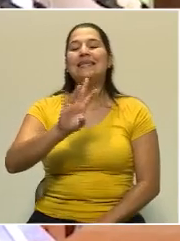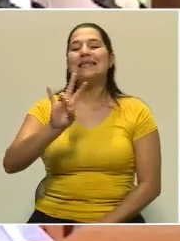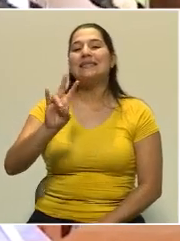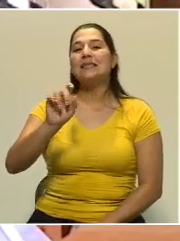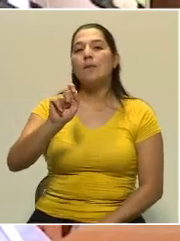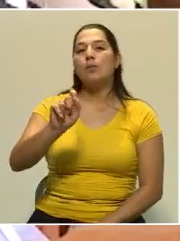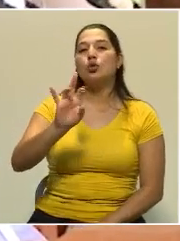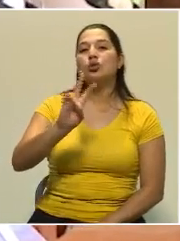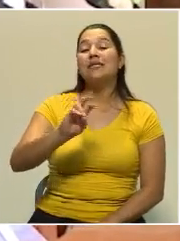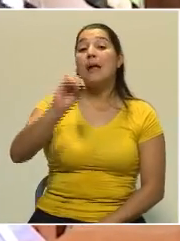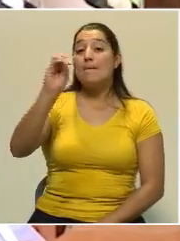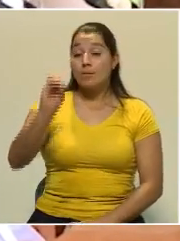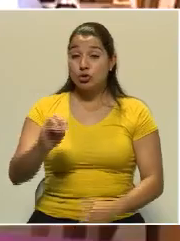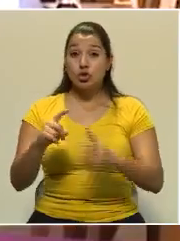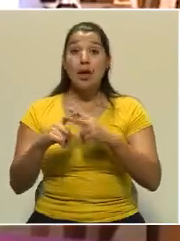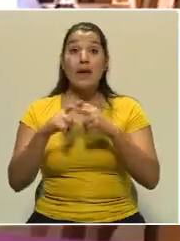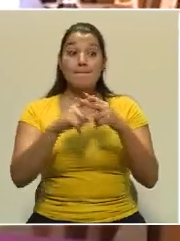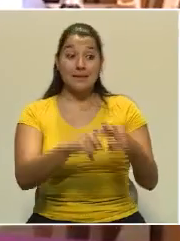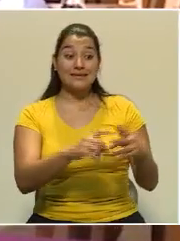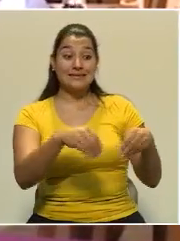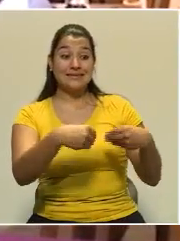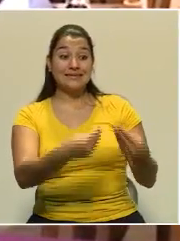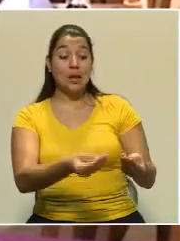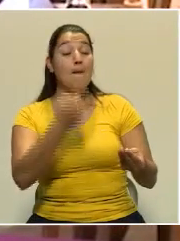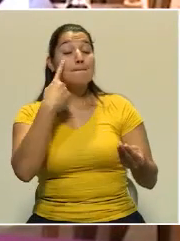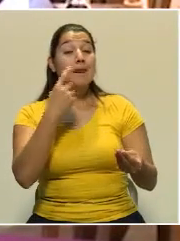67.7% de la cartera correspondiente a hoteles y